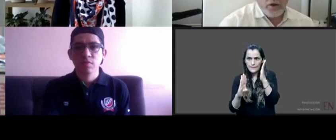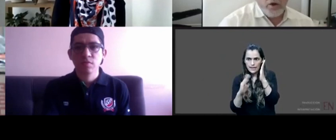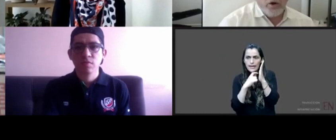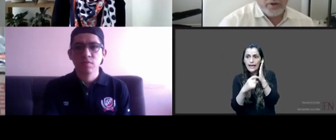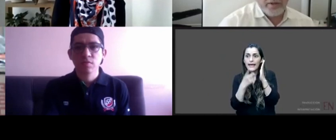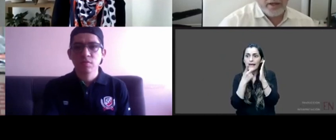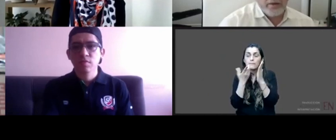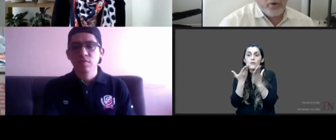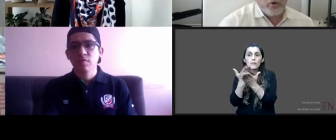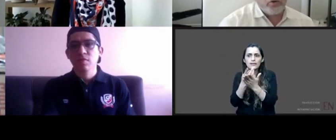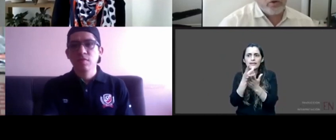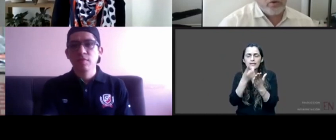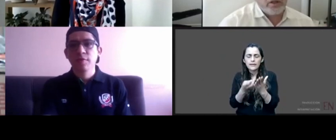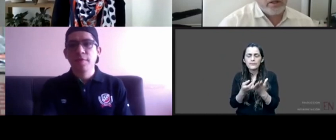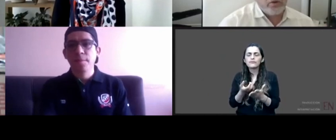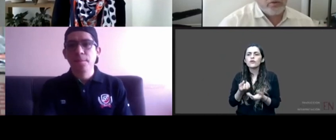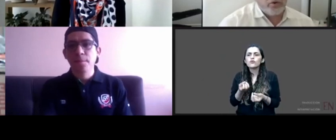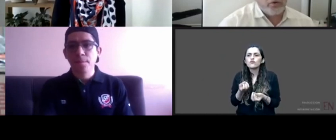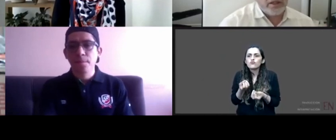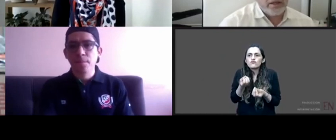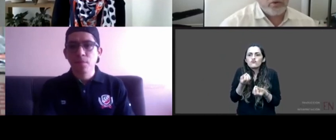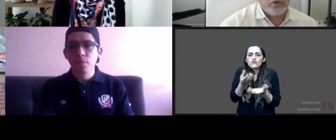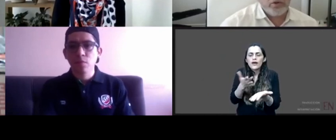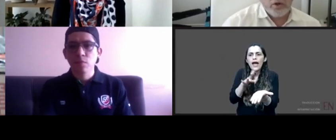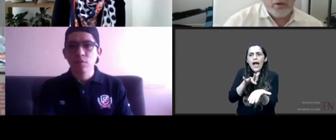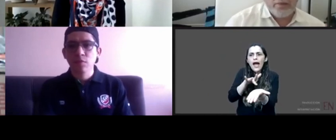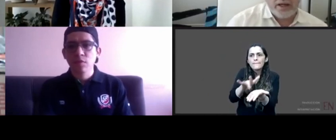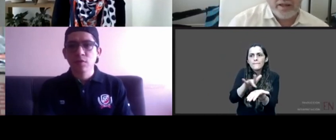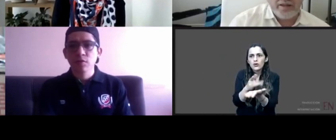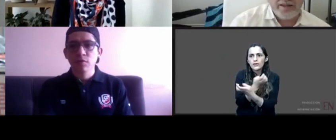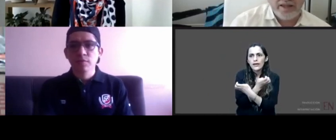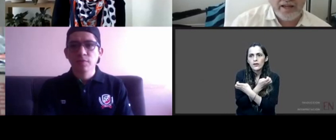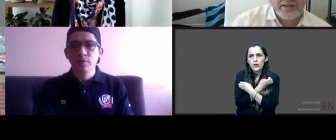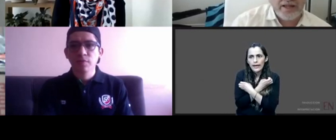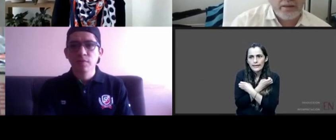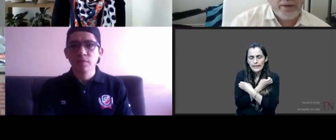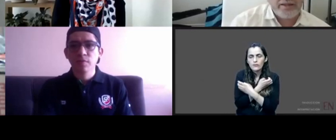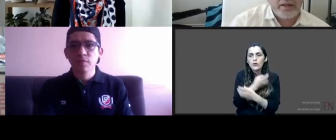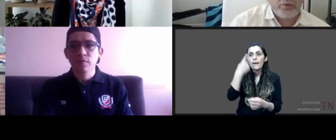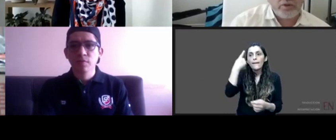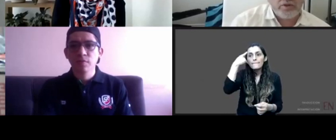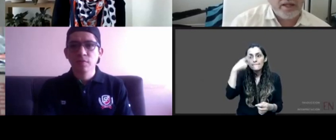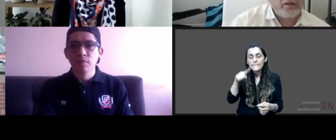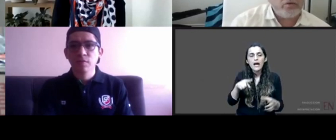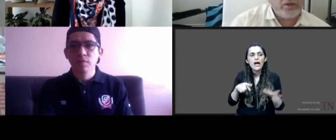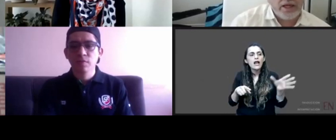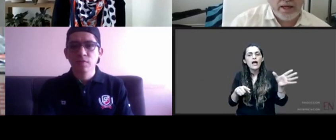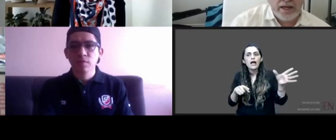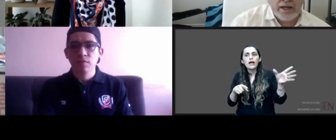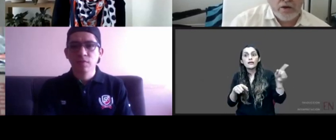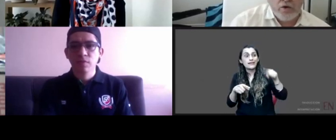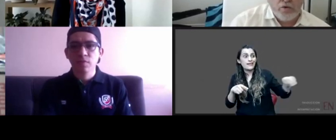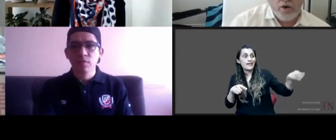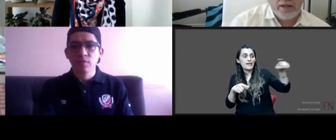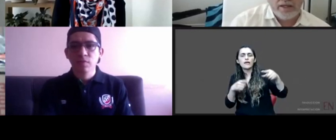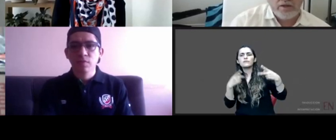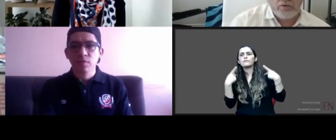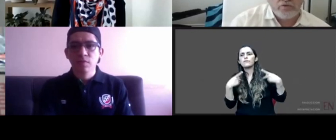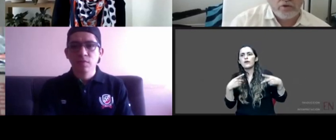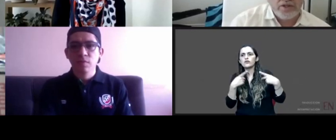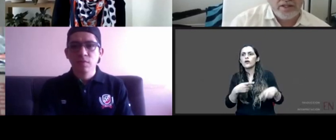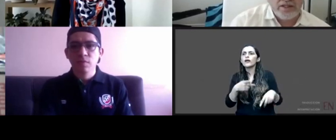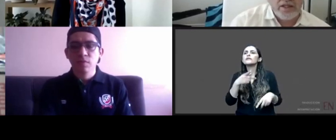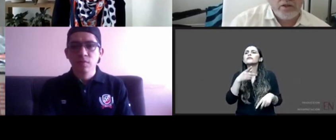propuesta: ofrecer apoyos educativos y formativos para quienes ejerzan la patria potestad, tutela o